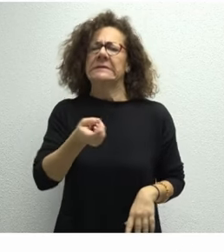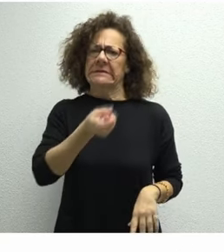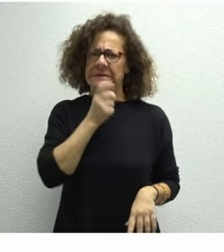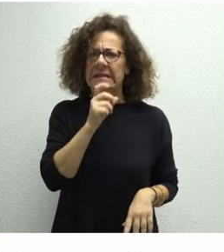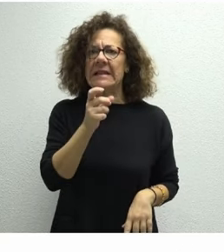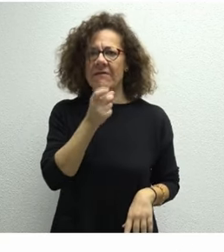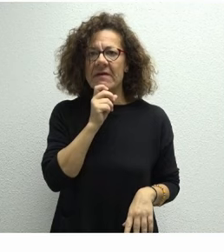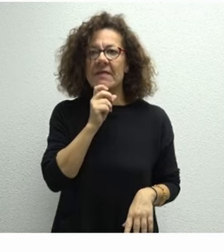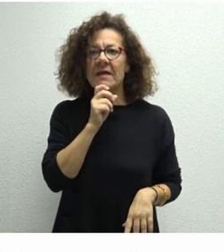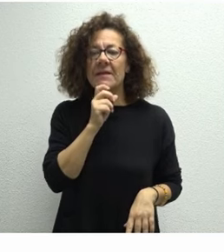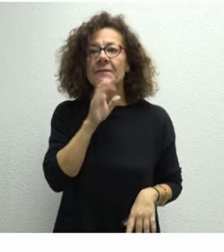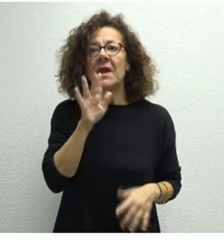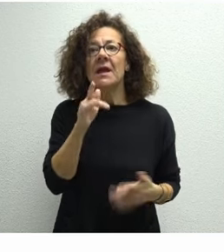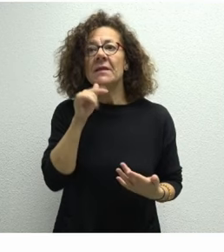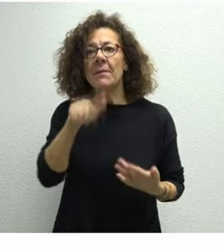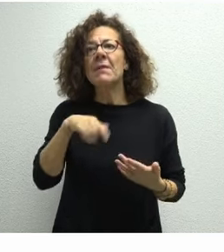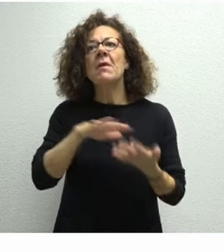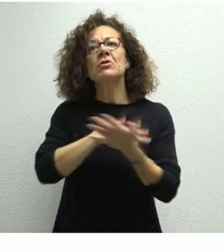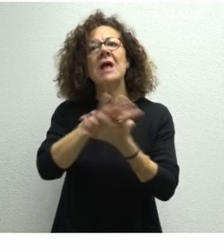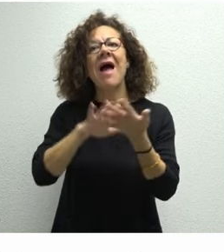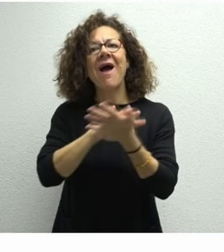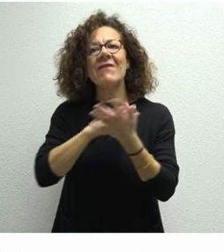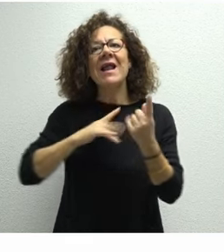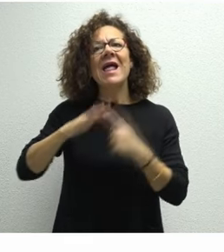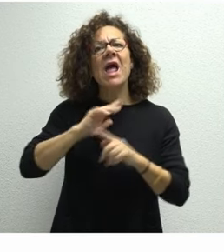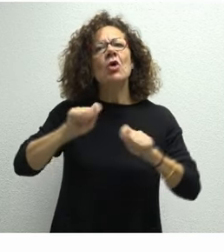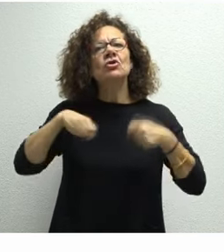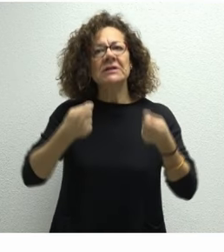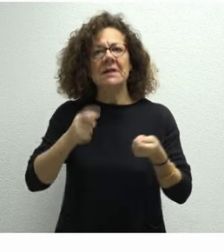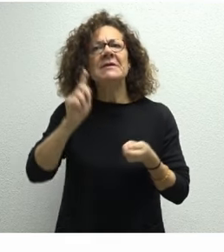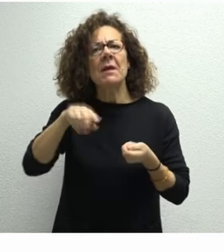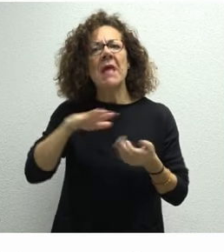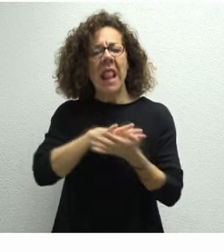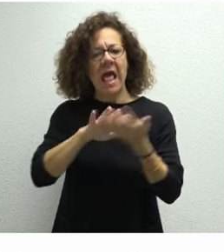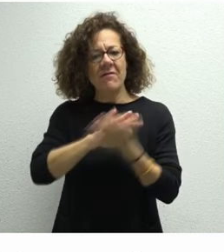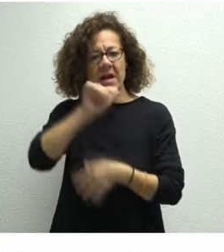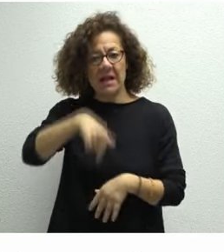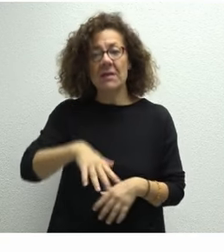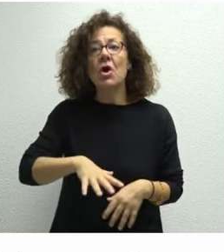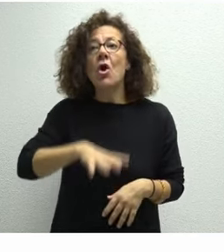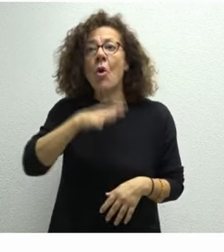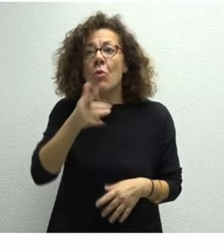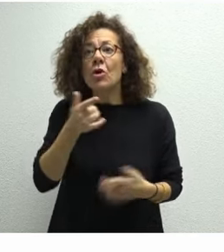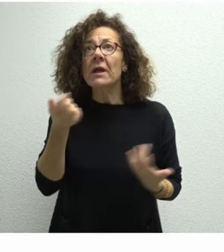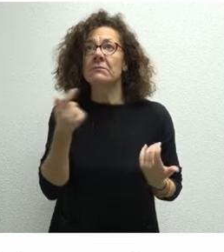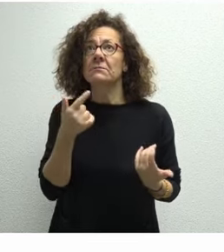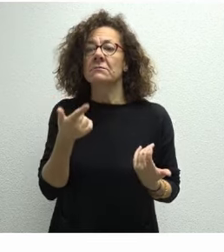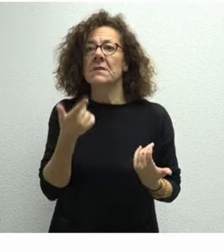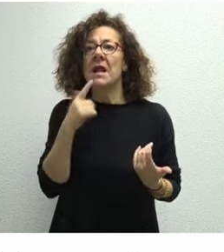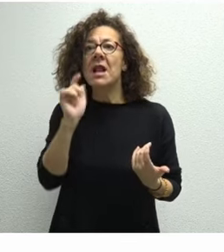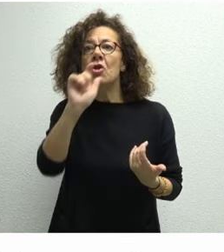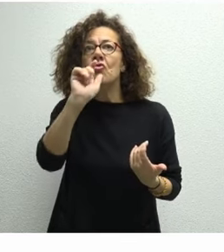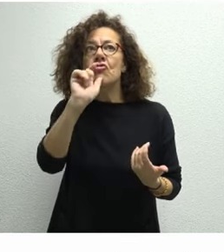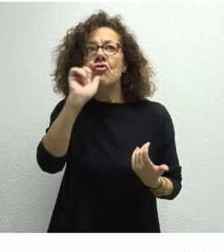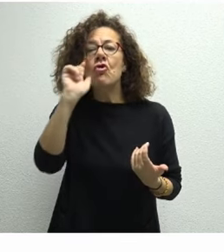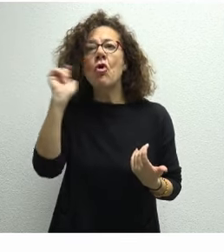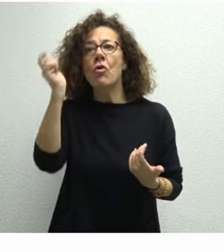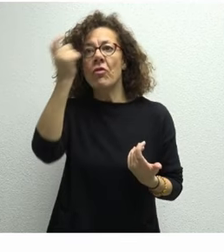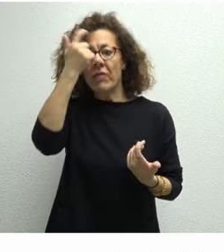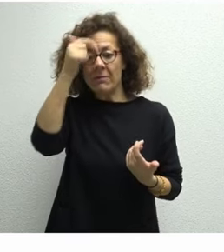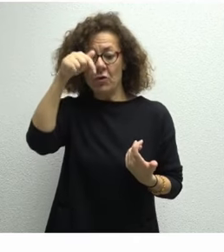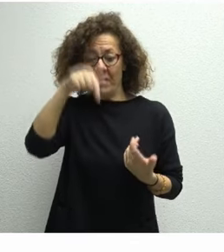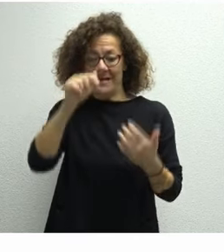y vamos a hablar un poquito de ecosistema aquí también porque tal y como está concebida la la